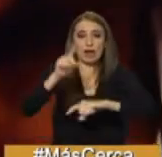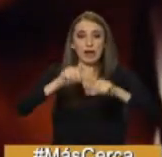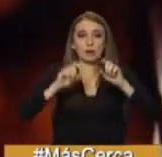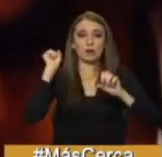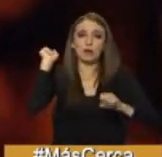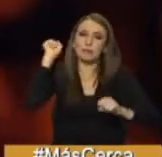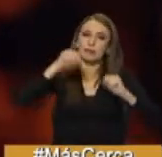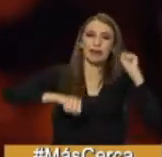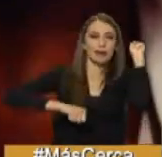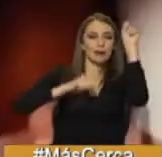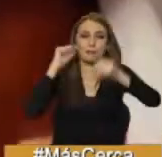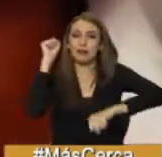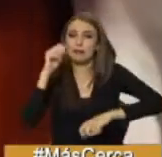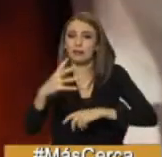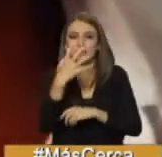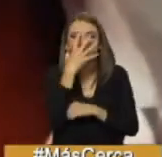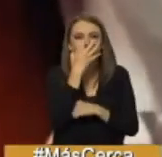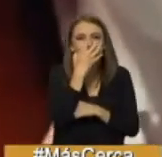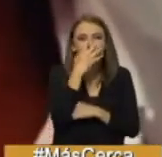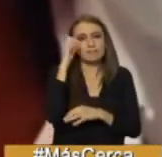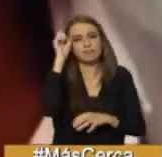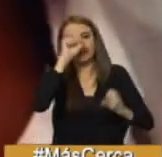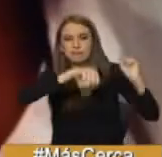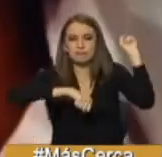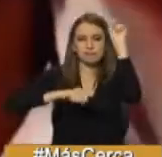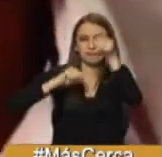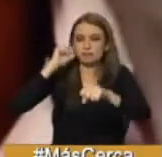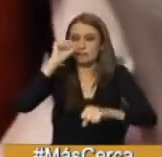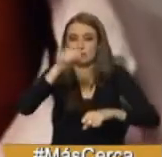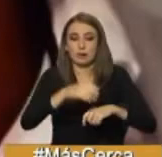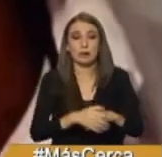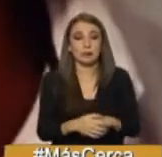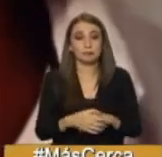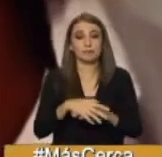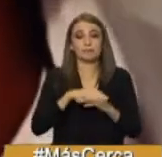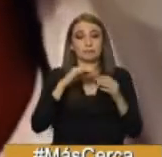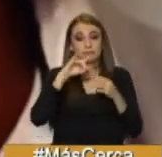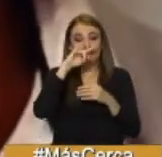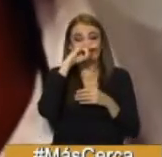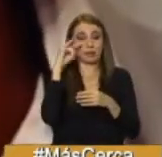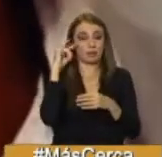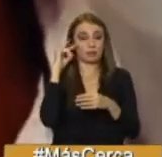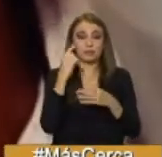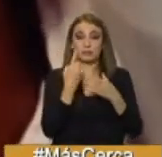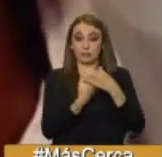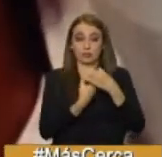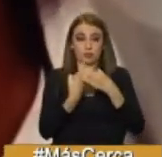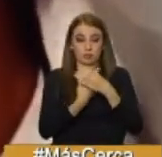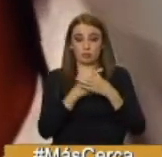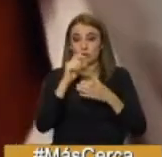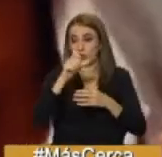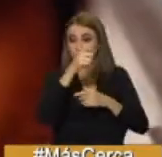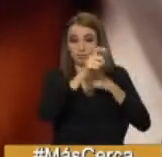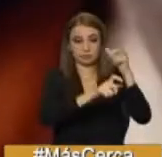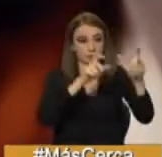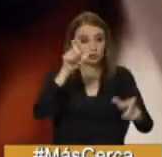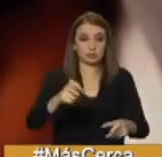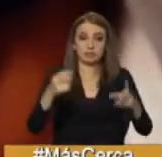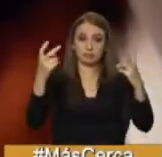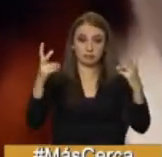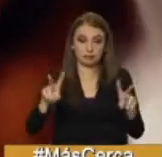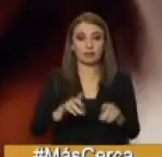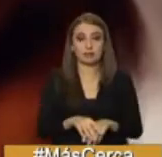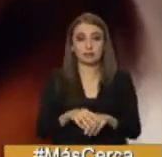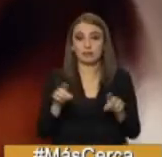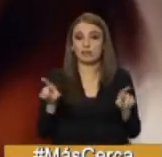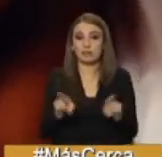pares, agresividad con sus hermanos, agresividad con otras personas que son cuidadores, puede llevar a un